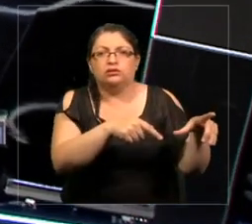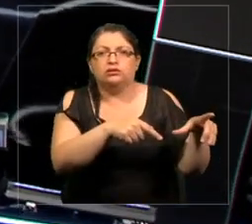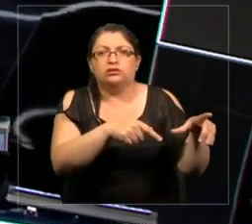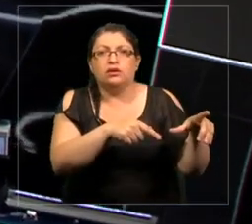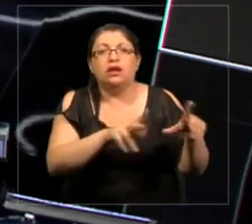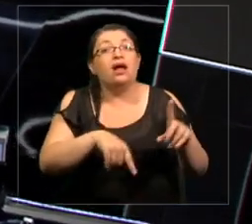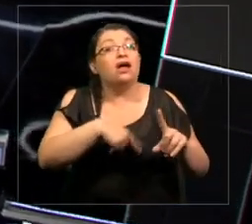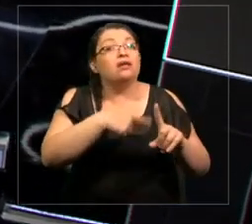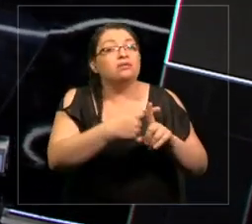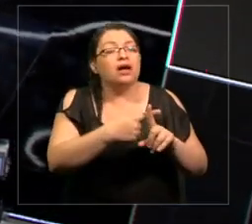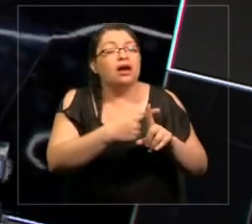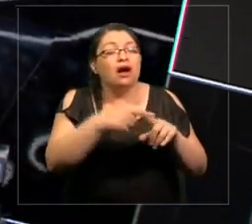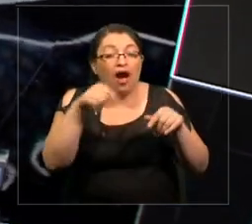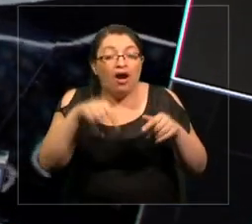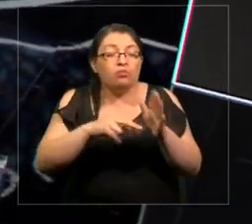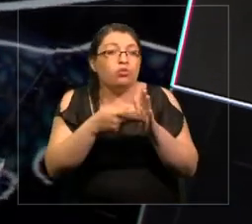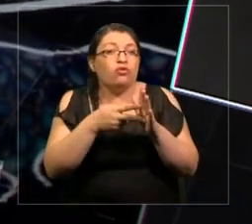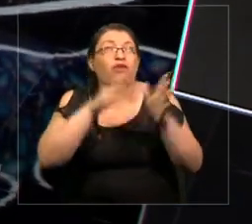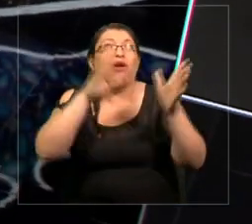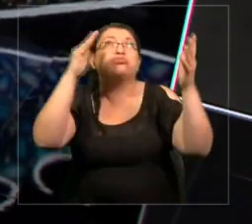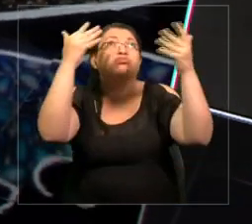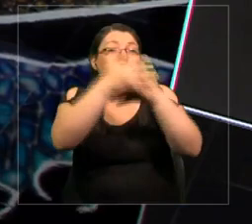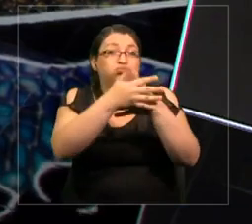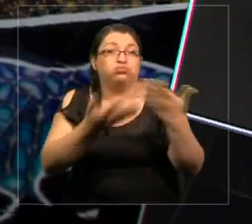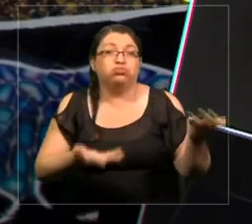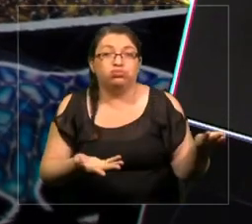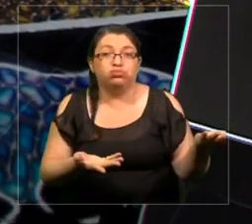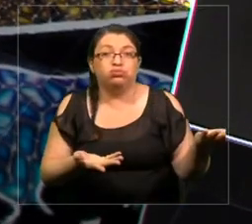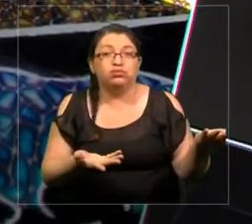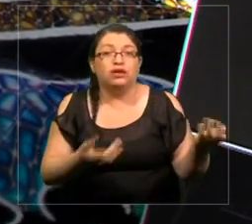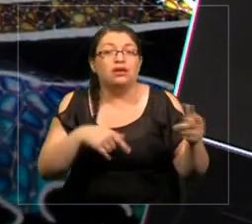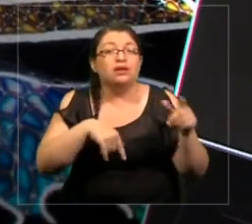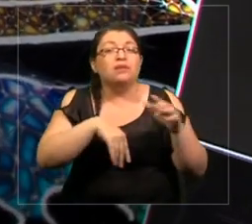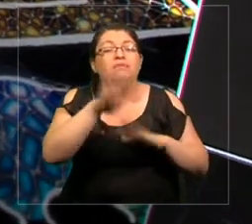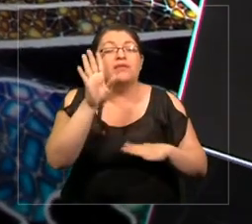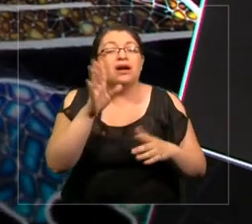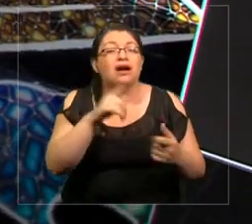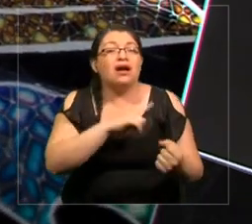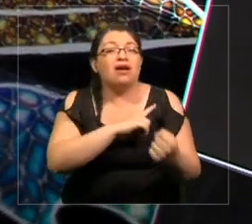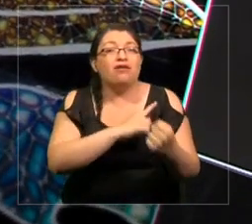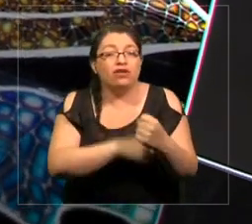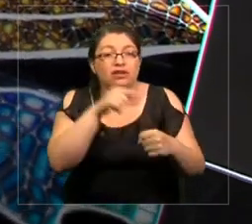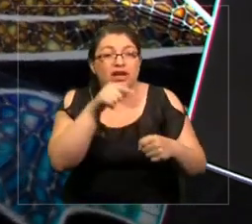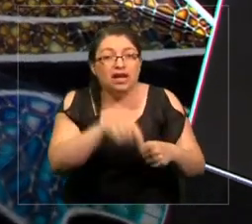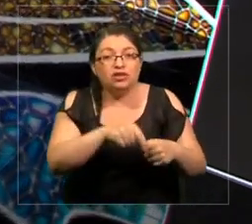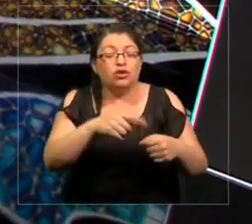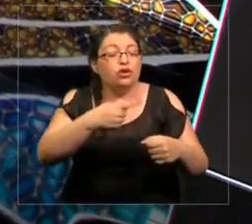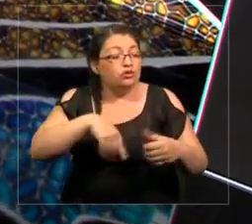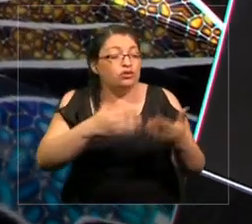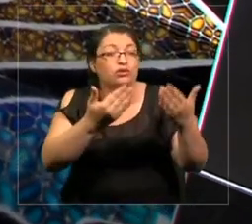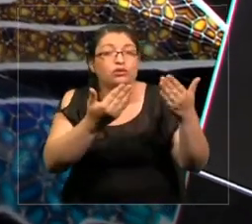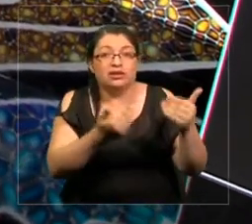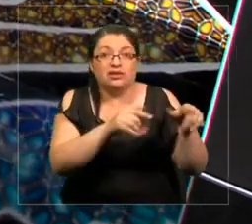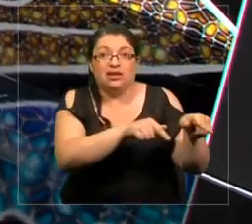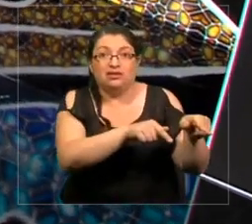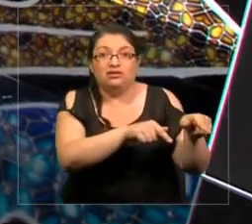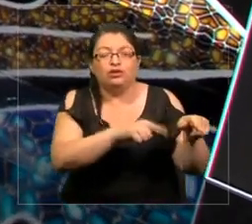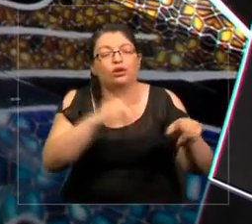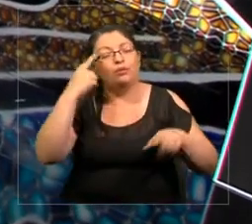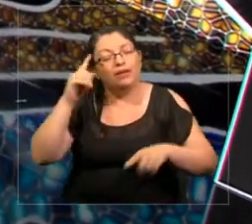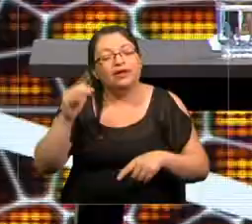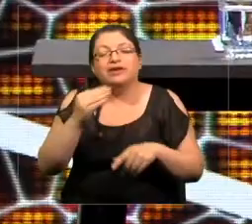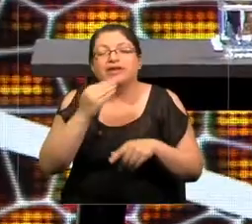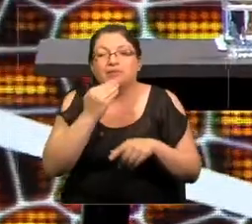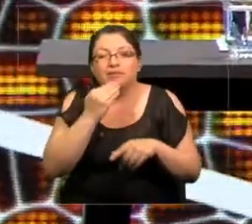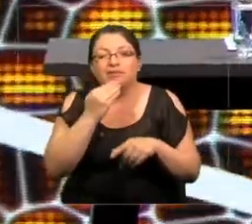aún con el cambio climático o sabes que refuerza está esta necesidad pero tenemos